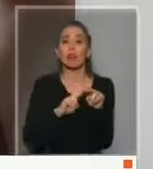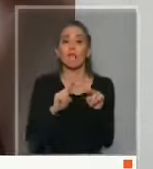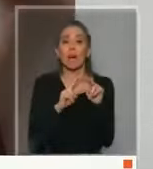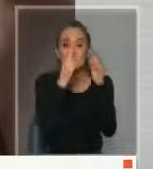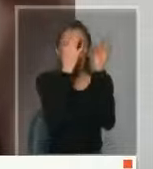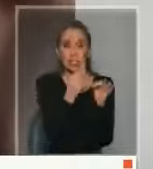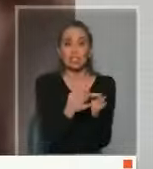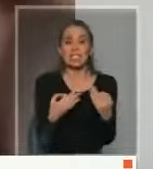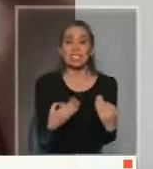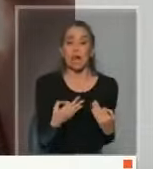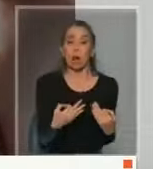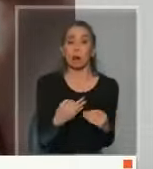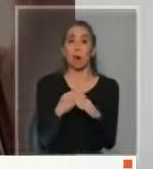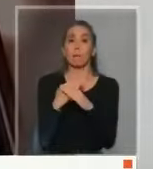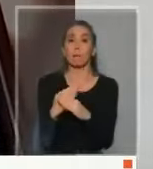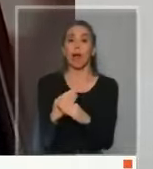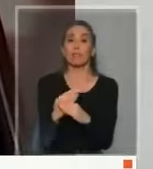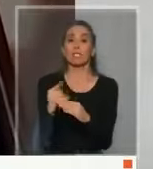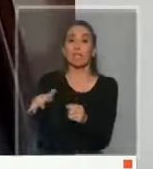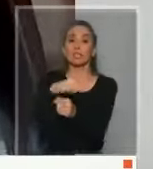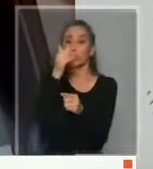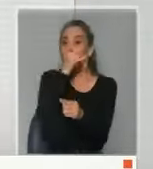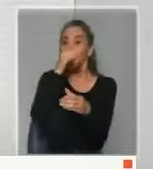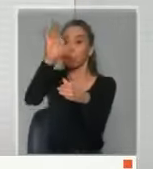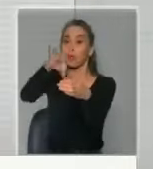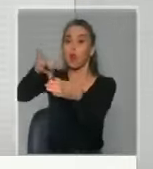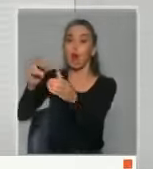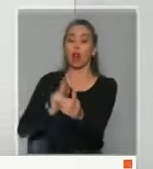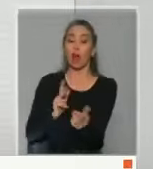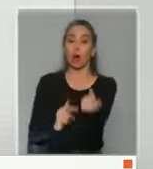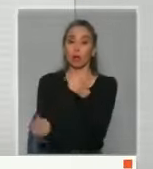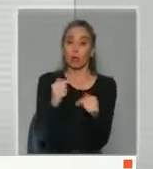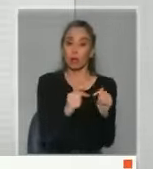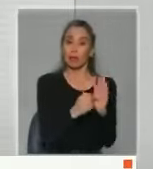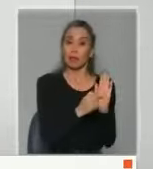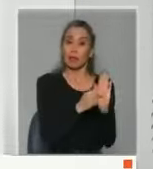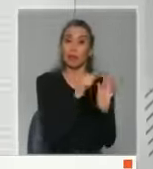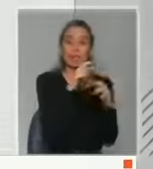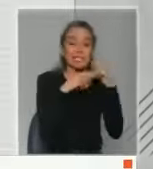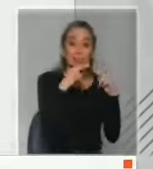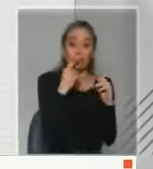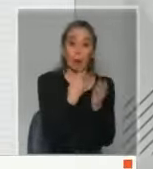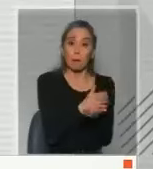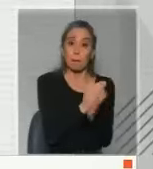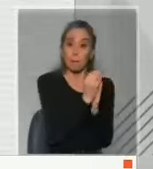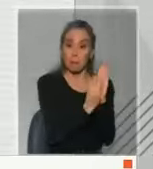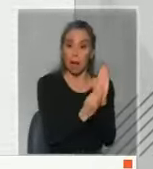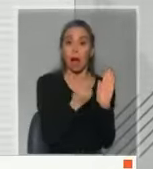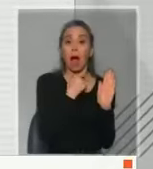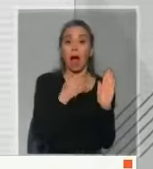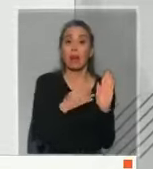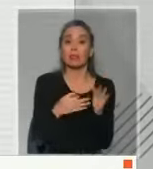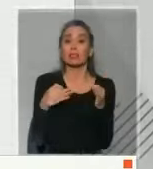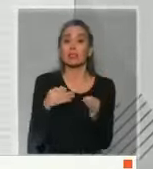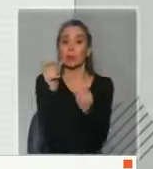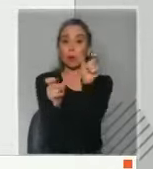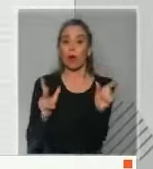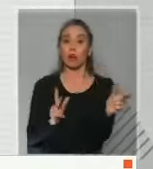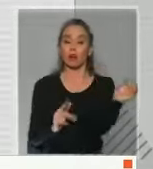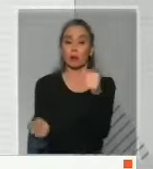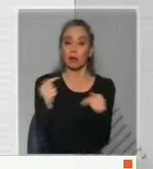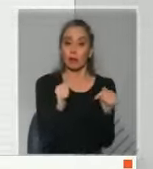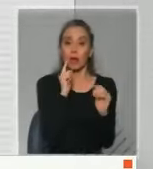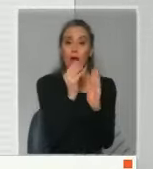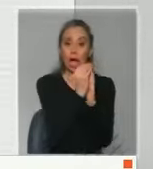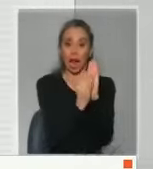seguridad para evitar este tipo de situaciones. Hemos implementado un plan de acción que garantiza la seguridad de nuestros clientes. Tenemos